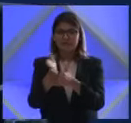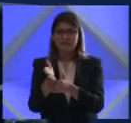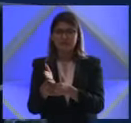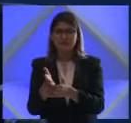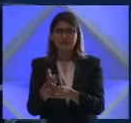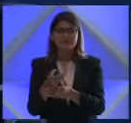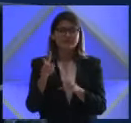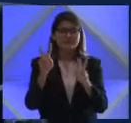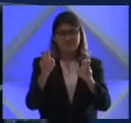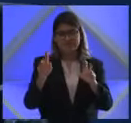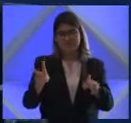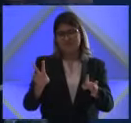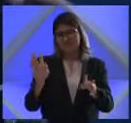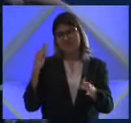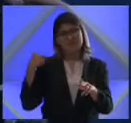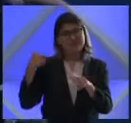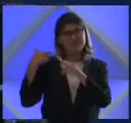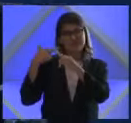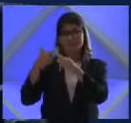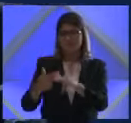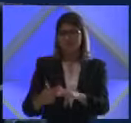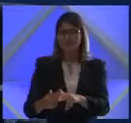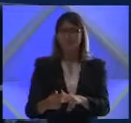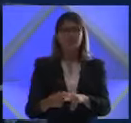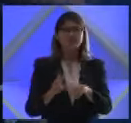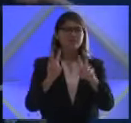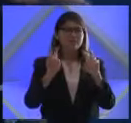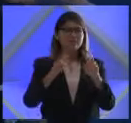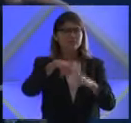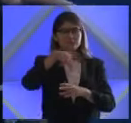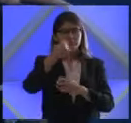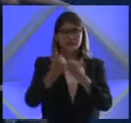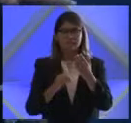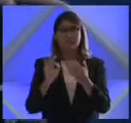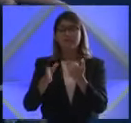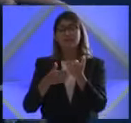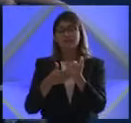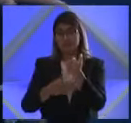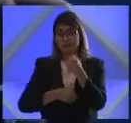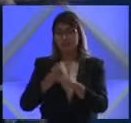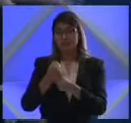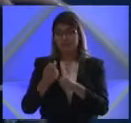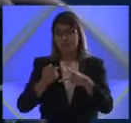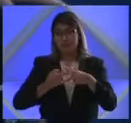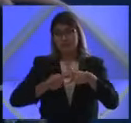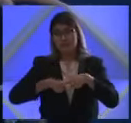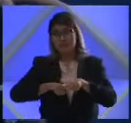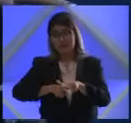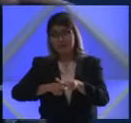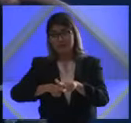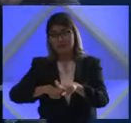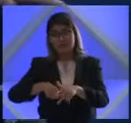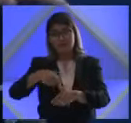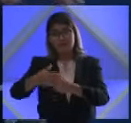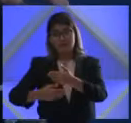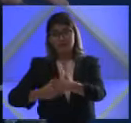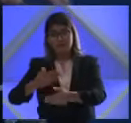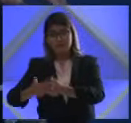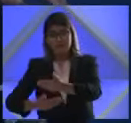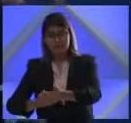proyectos desde hace muchos años y que probablemente el año próximo comience en tanto